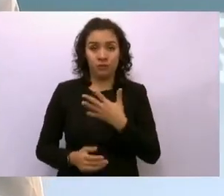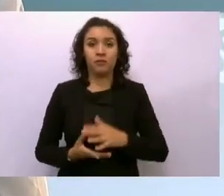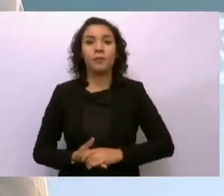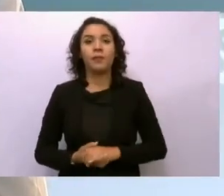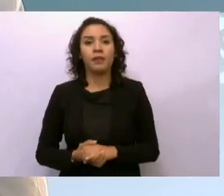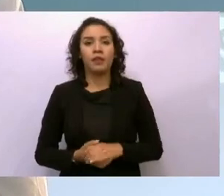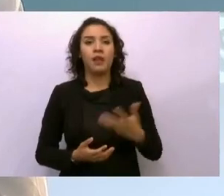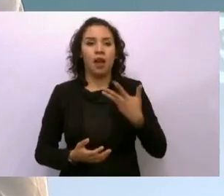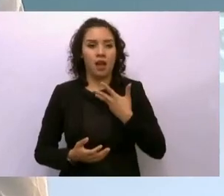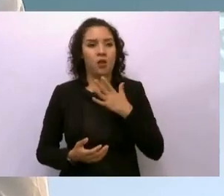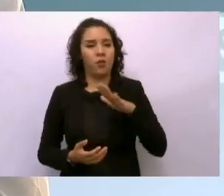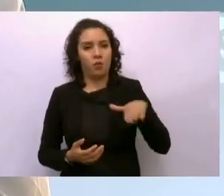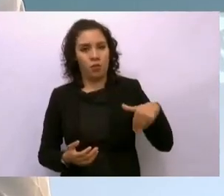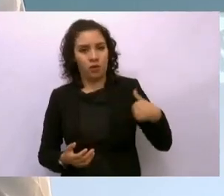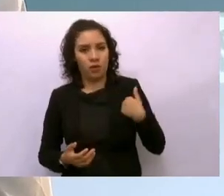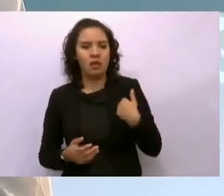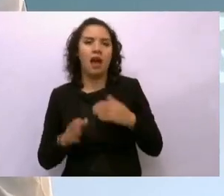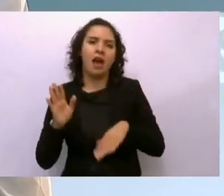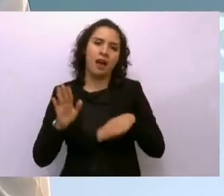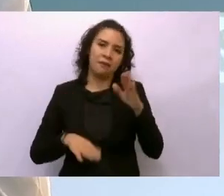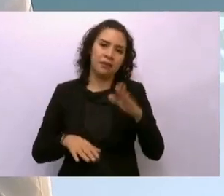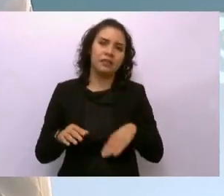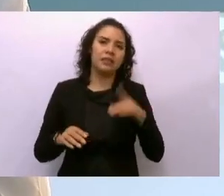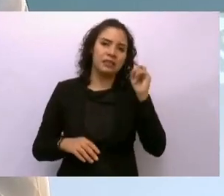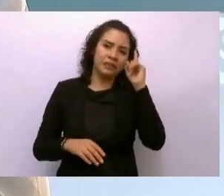de obstáculo pues es